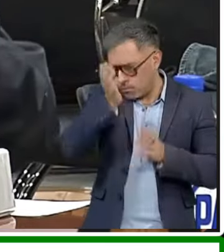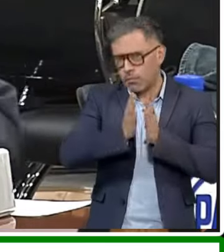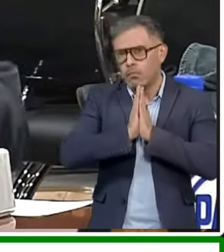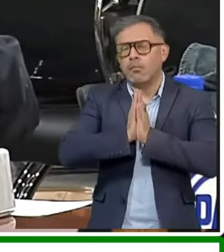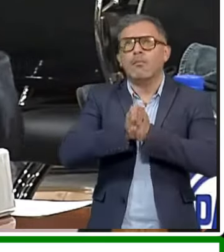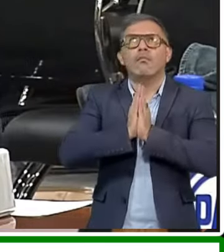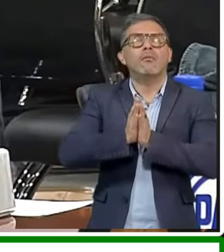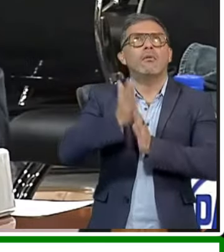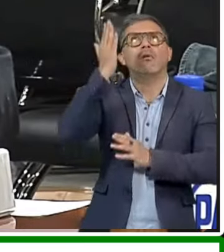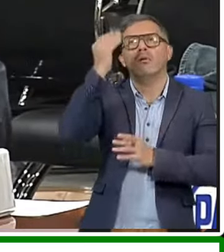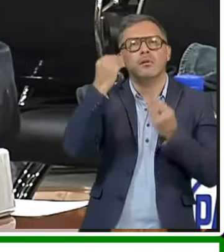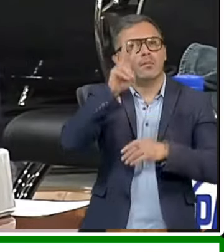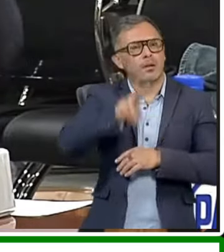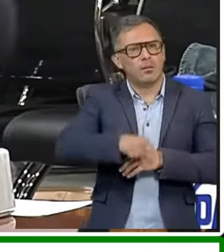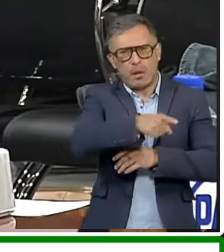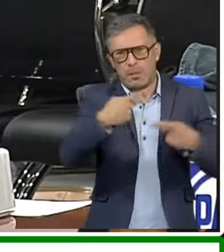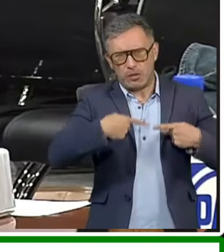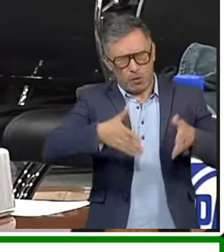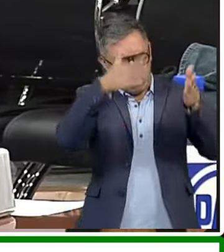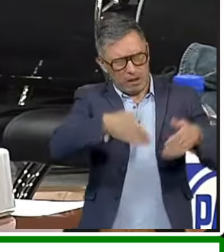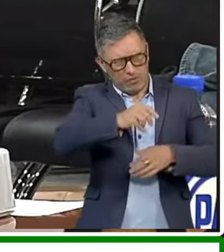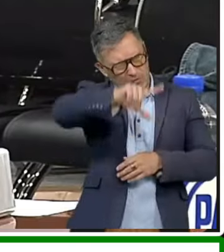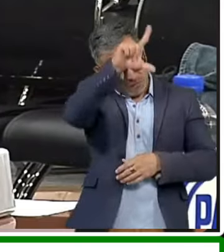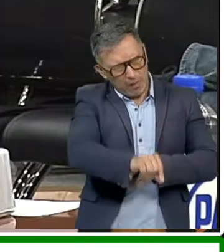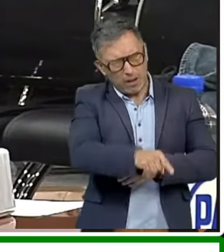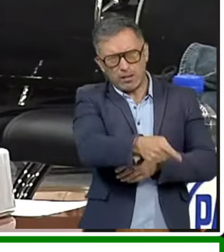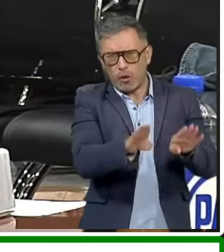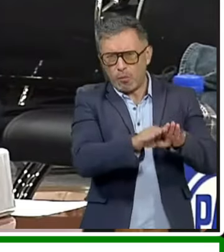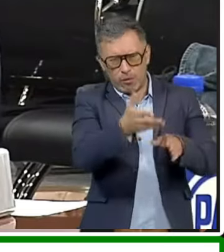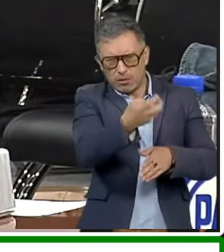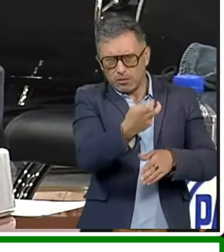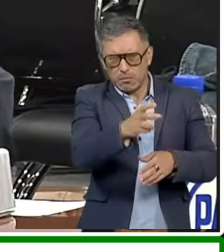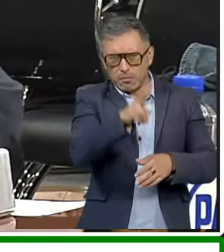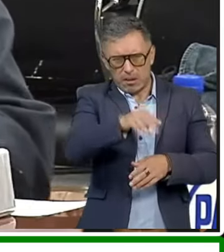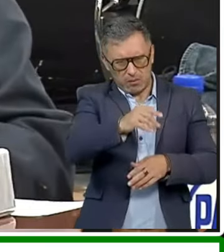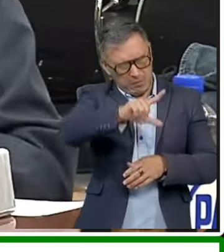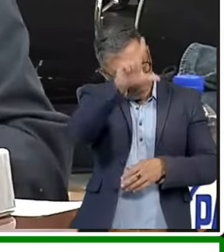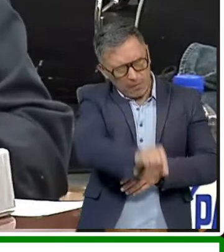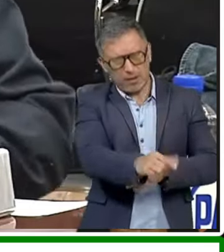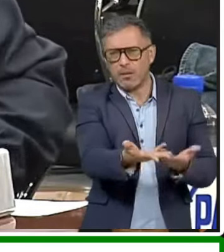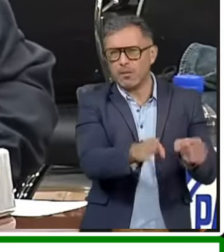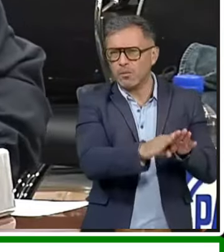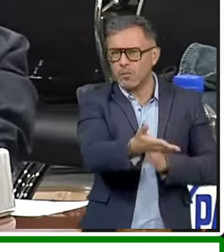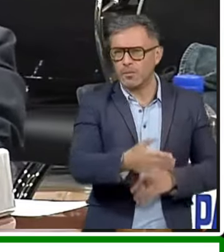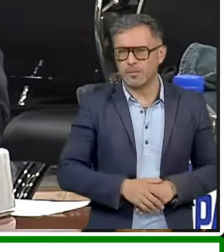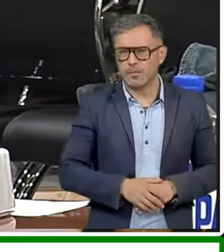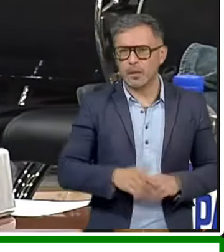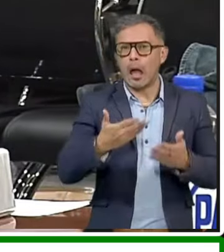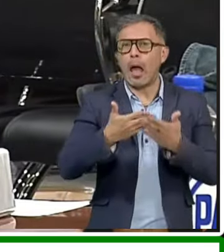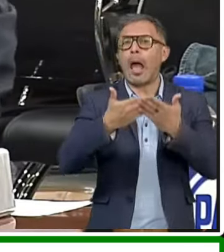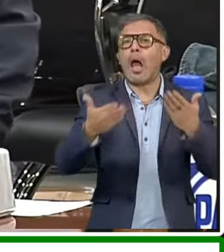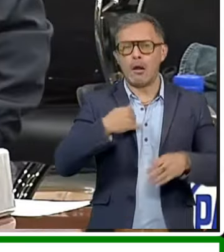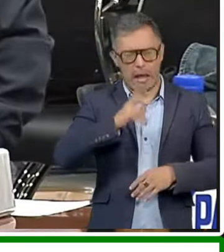ladrillo tan grande tiene un personaje de tan baja ralea. De tan baja ralea. Ahora lo